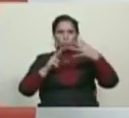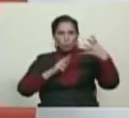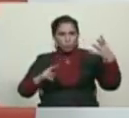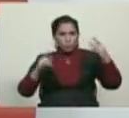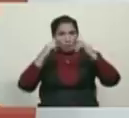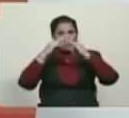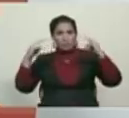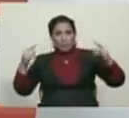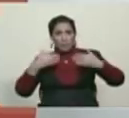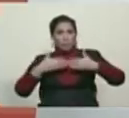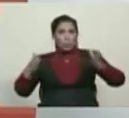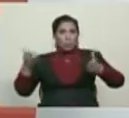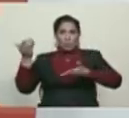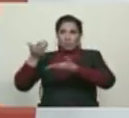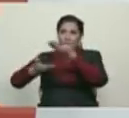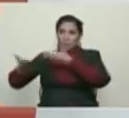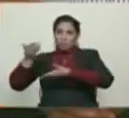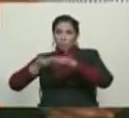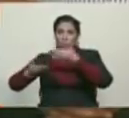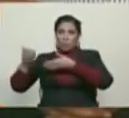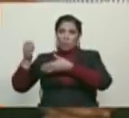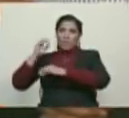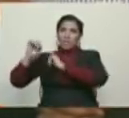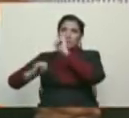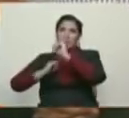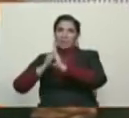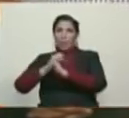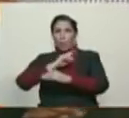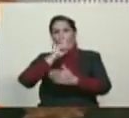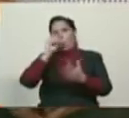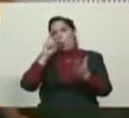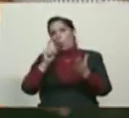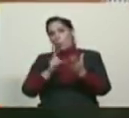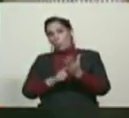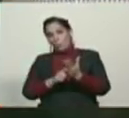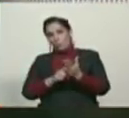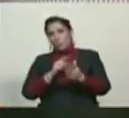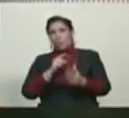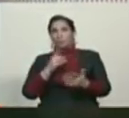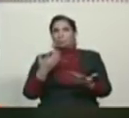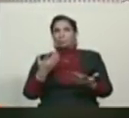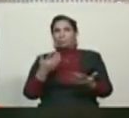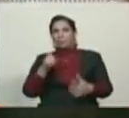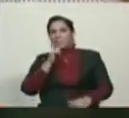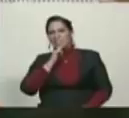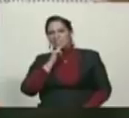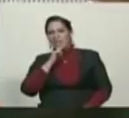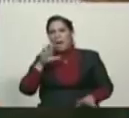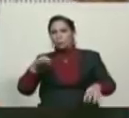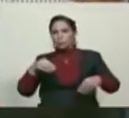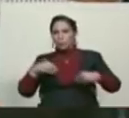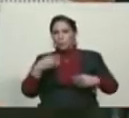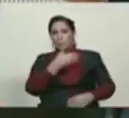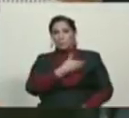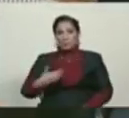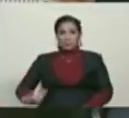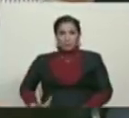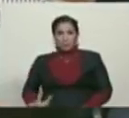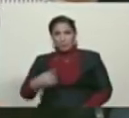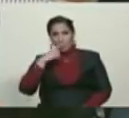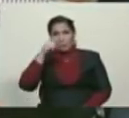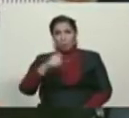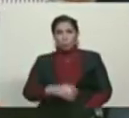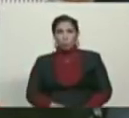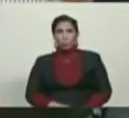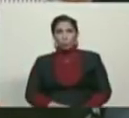de las relaciones internacionales son absolutas competencias del presidente de la República. No